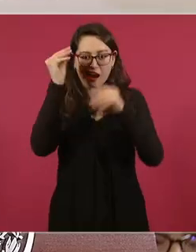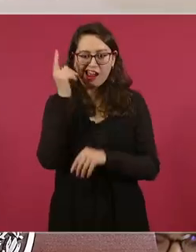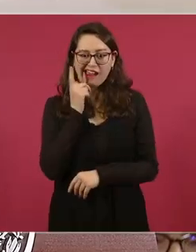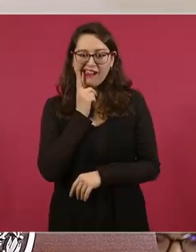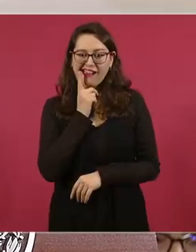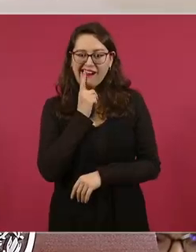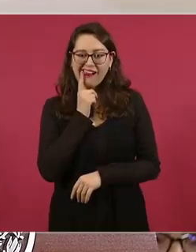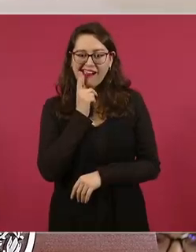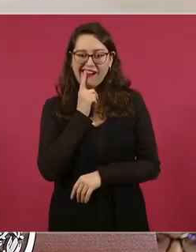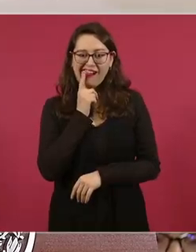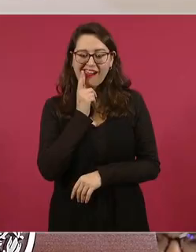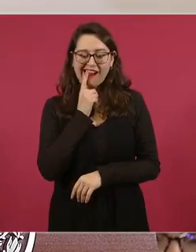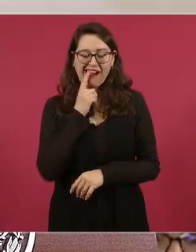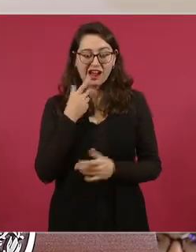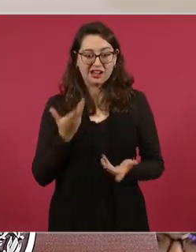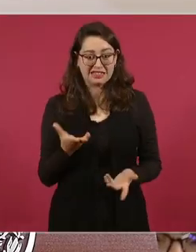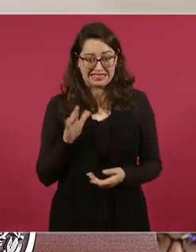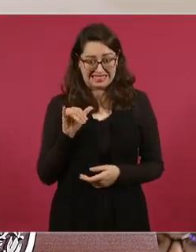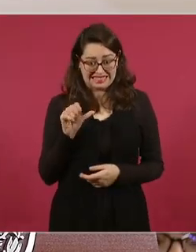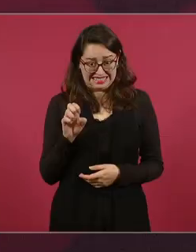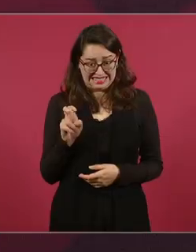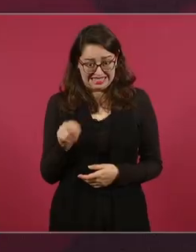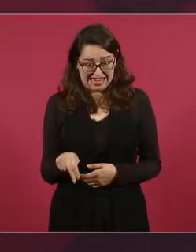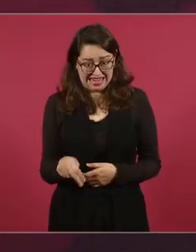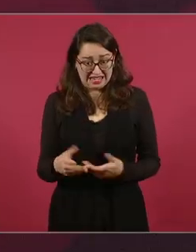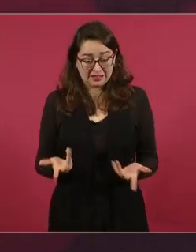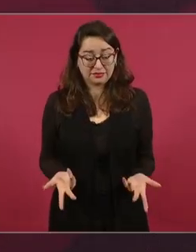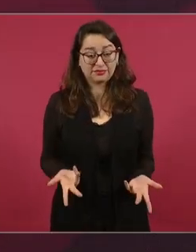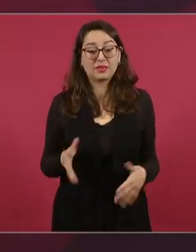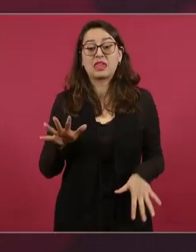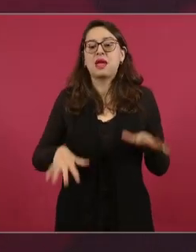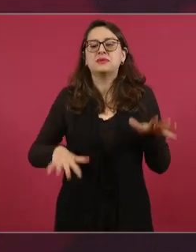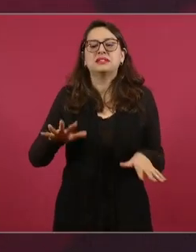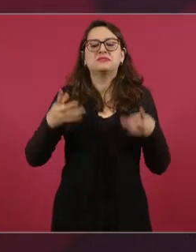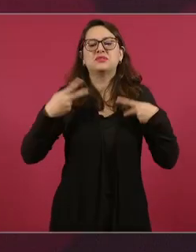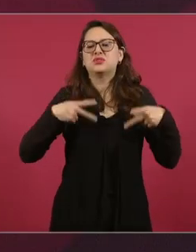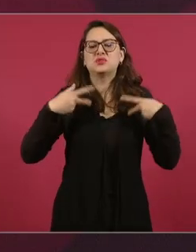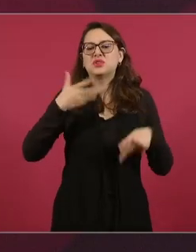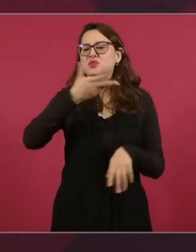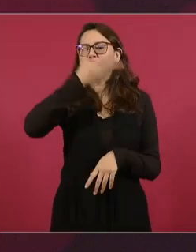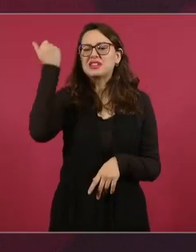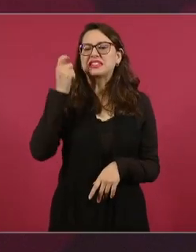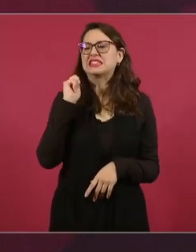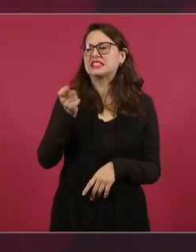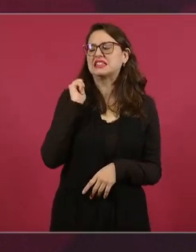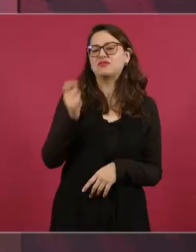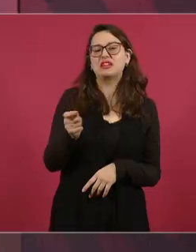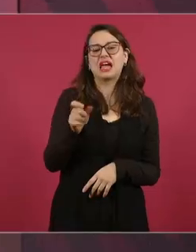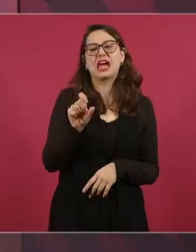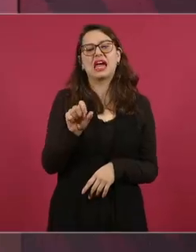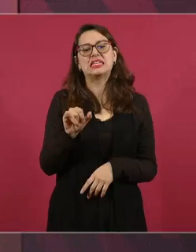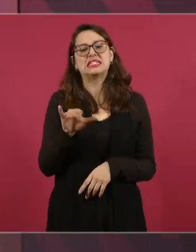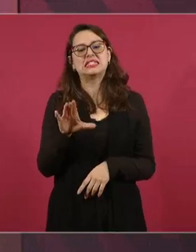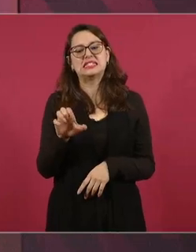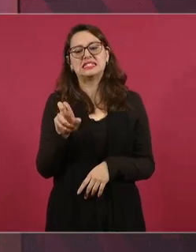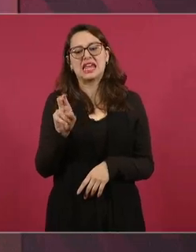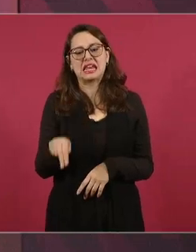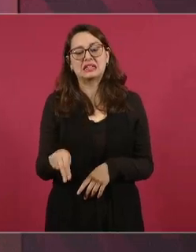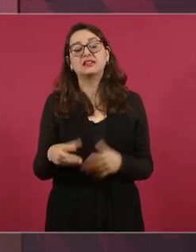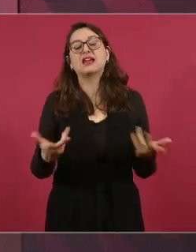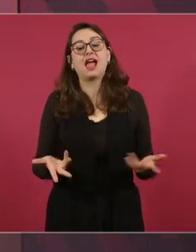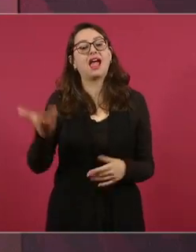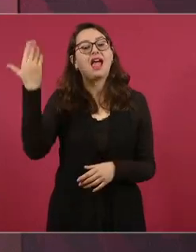lo que fue el Cicín. Como no sabe mucho la gente qué es Cicín, estamos hablando de la oficina de espionaje